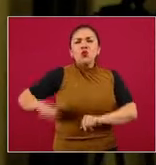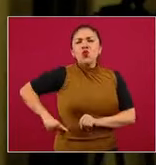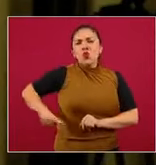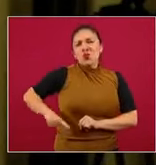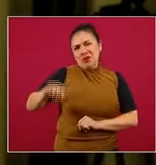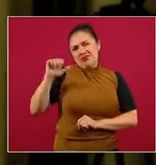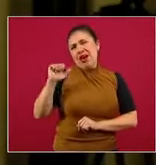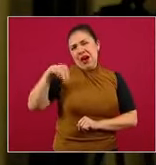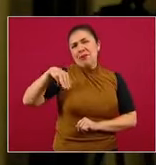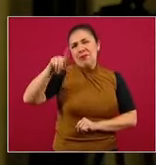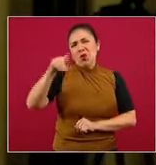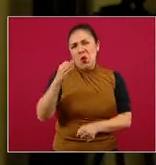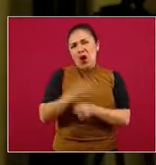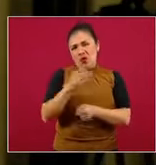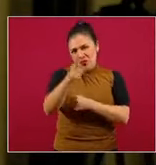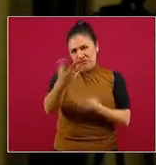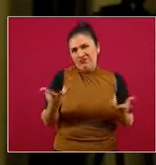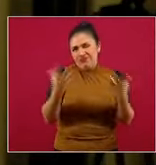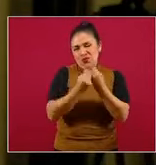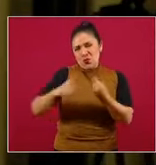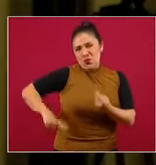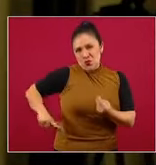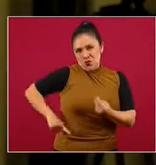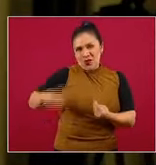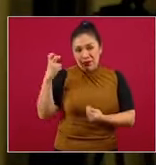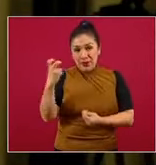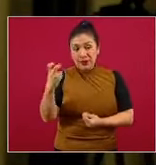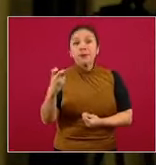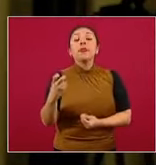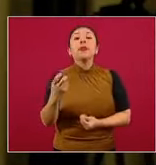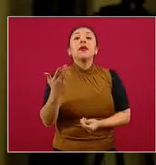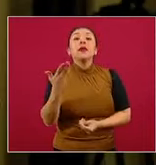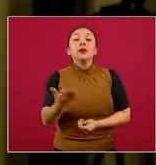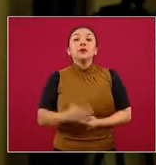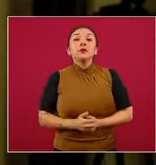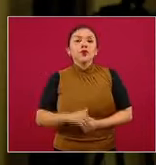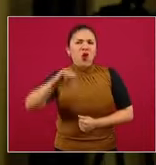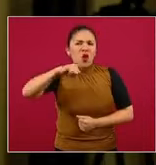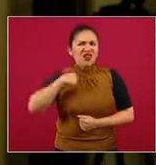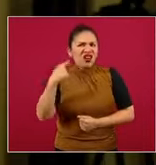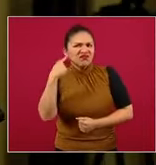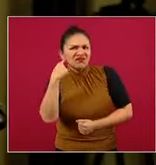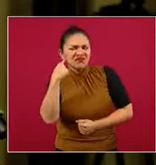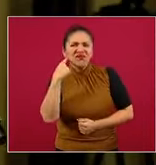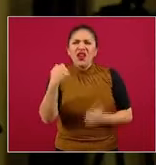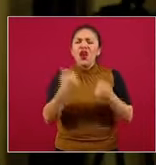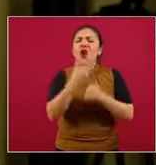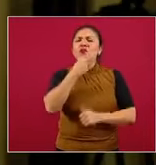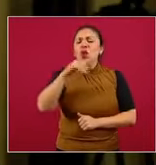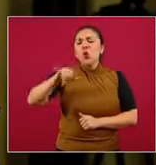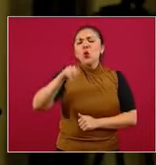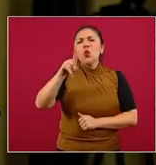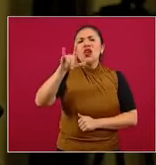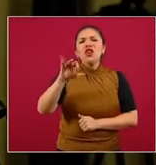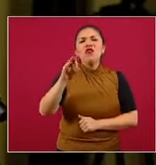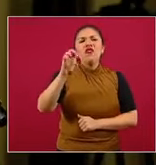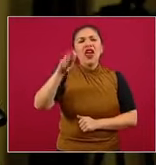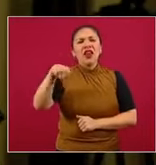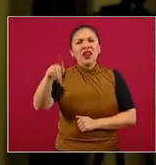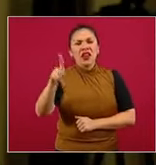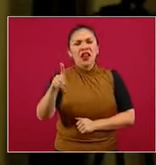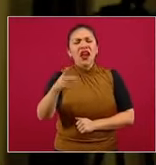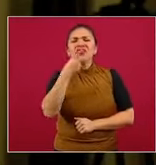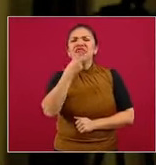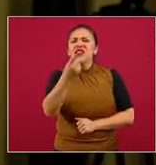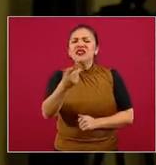pues, al que usted está integrado con el presidente López Obrador. Hoy escuché con atención a Julio Frenk, incluso hablar de un